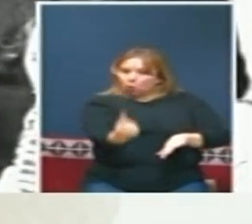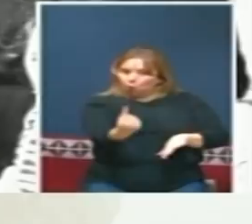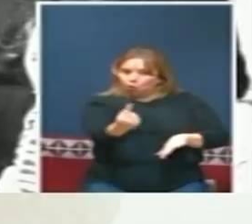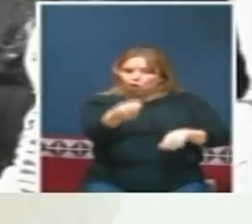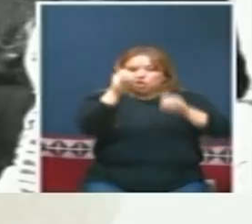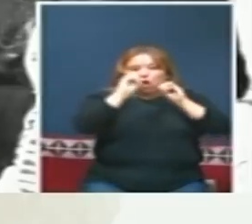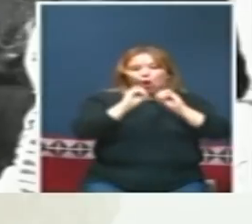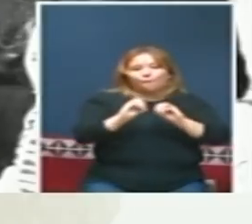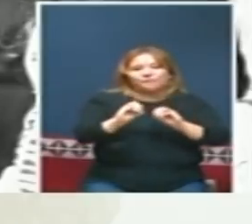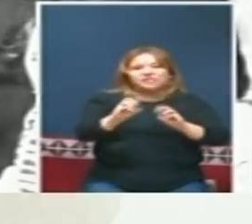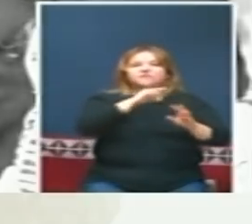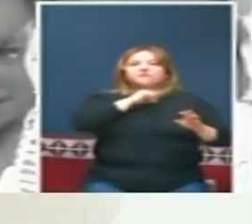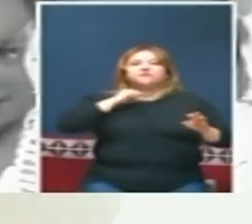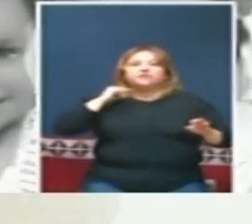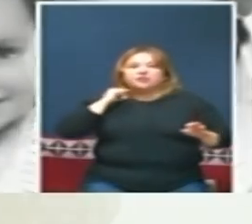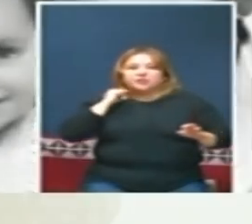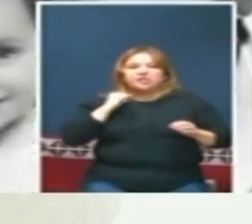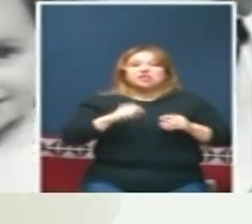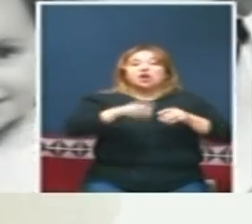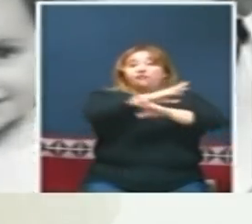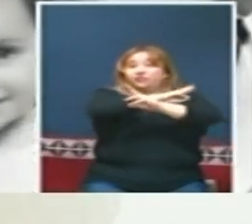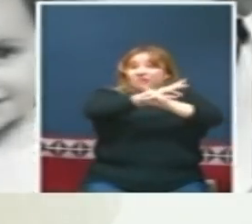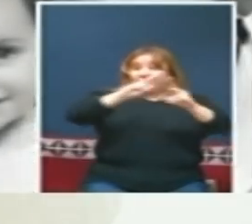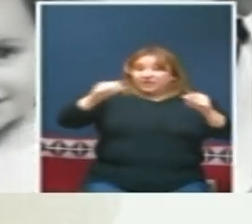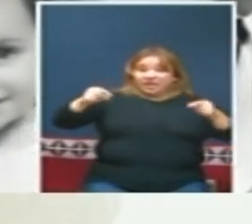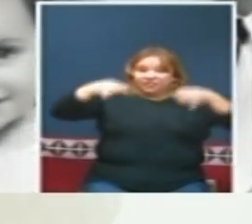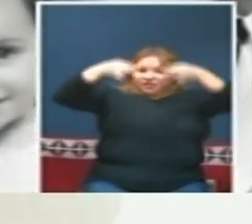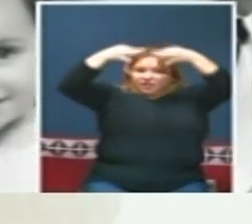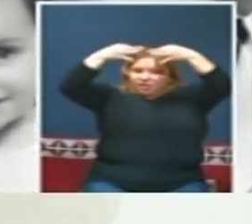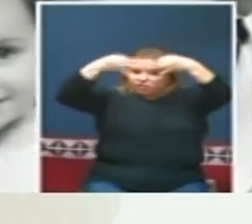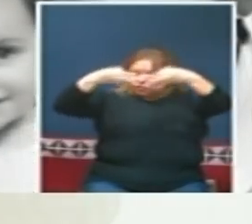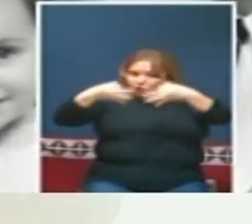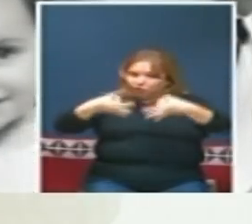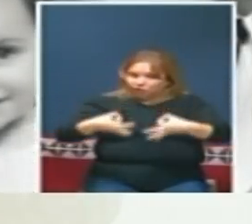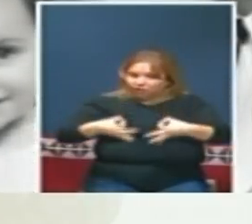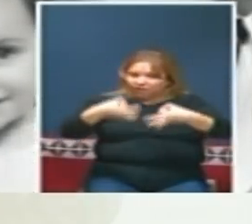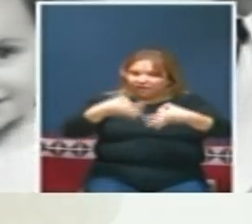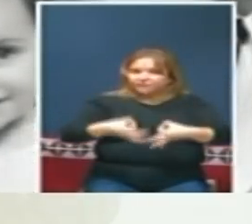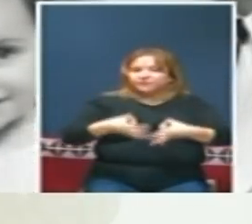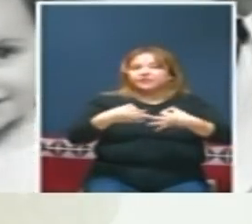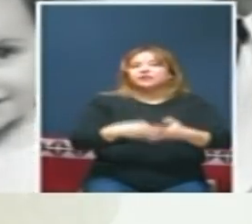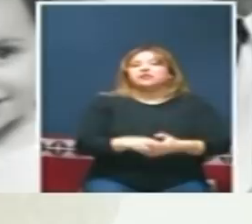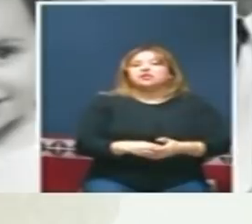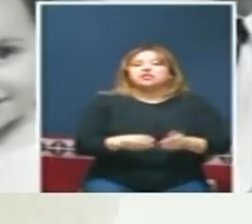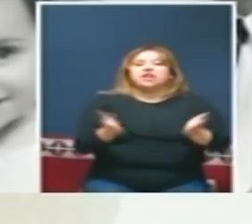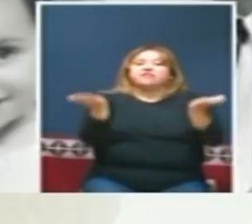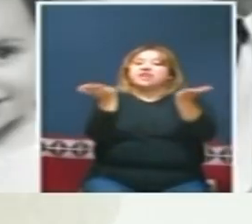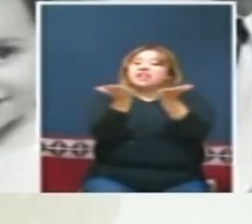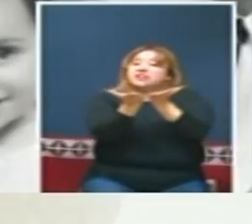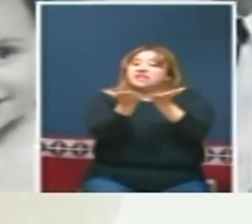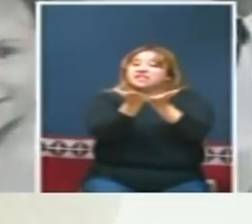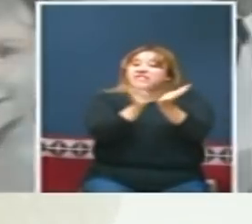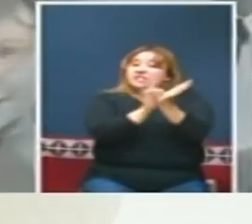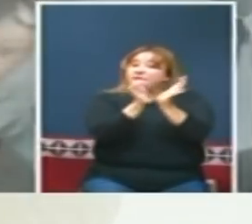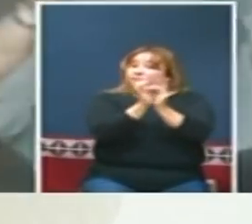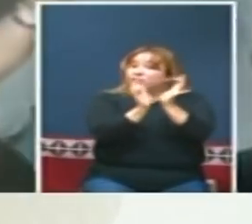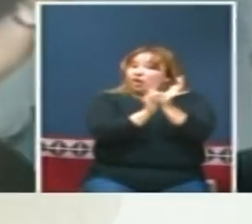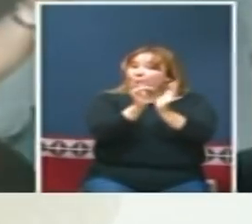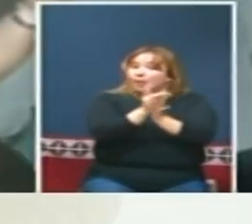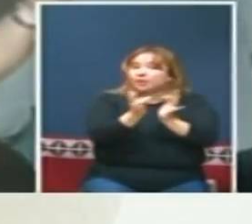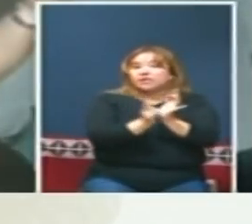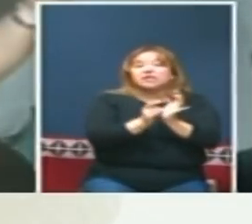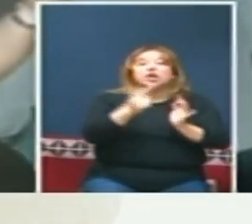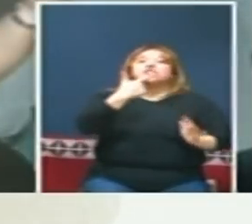su profesión solemne. Terminada la formación filosófica y teológica, el 17 de